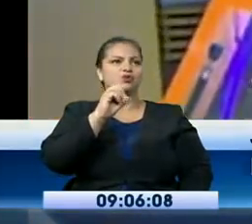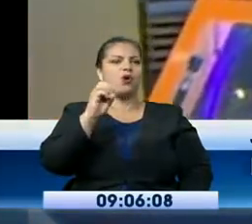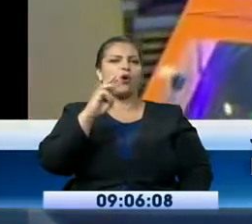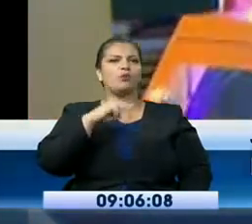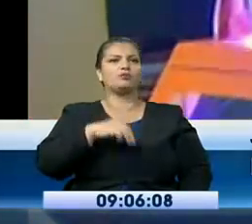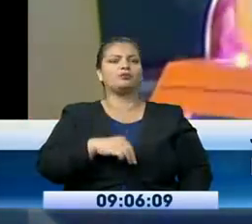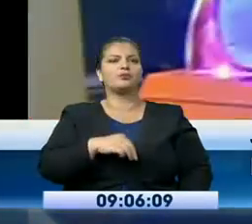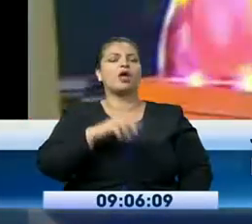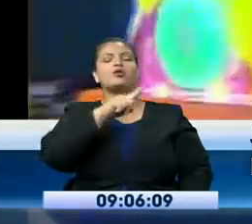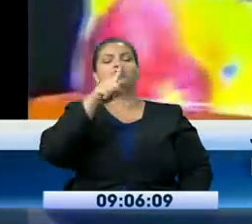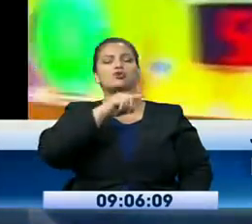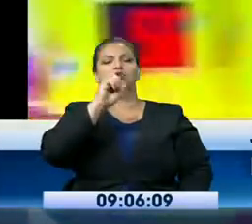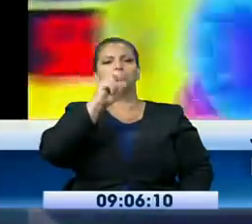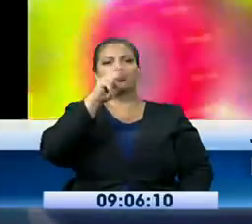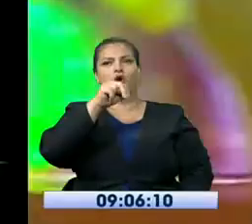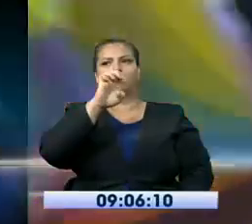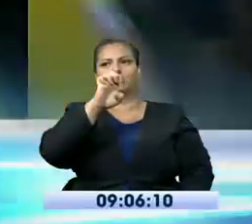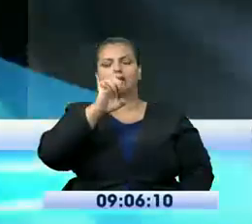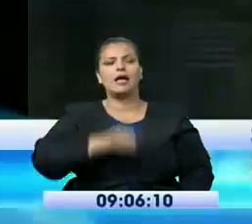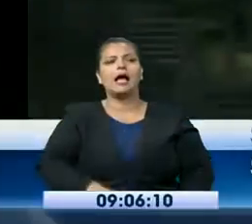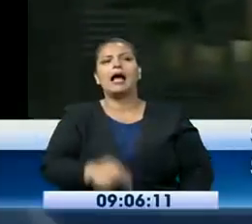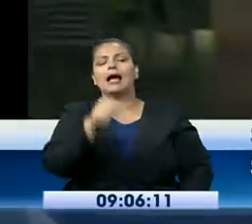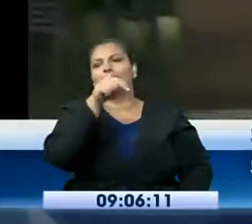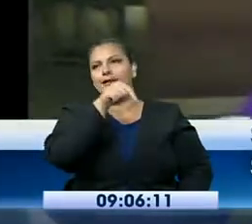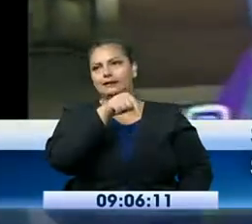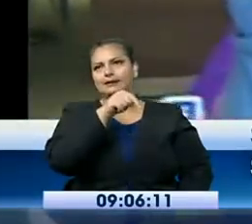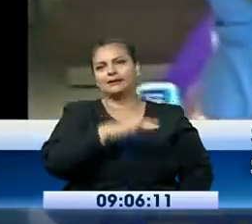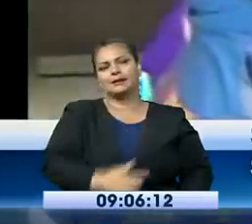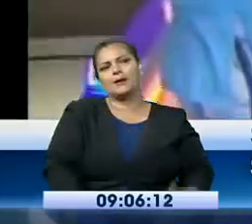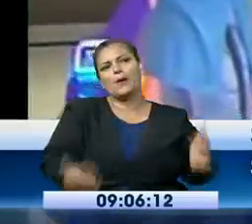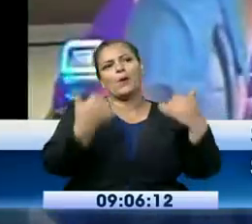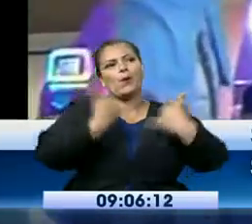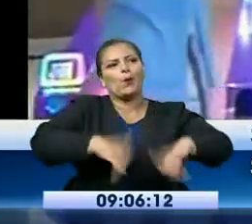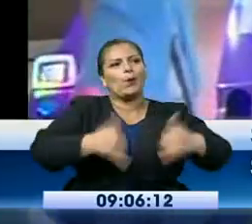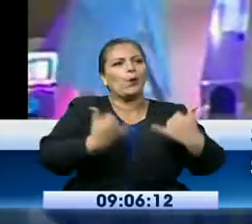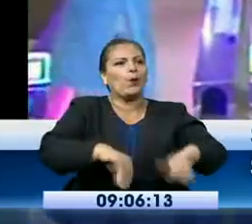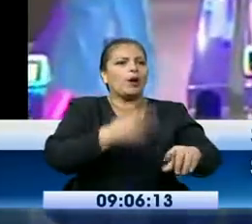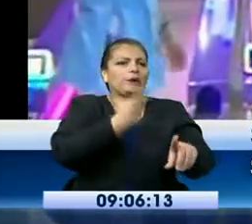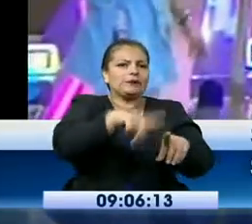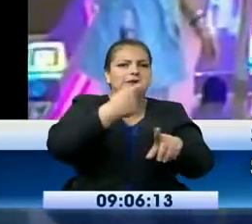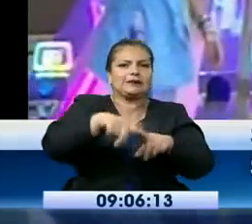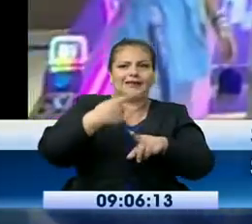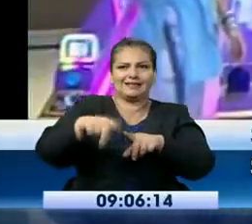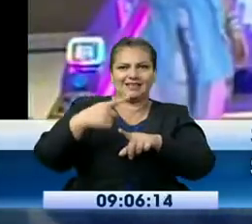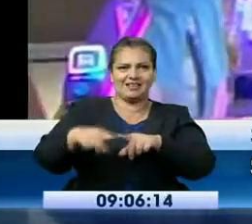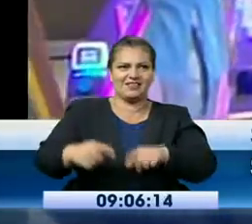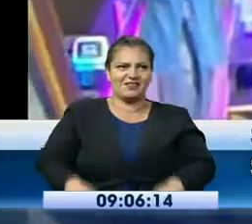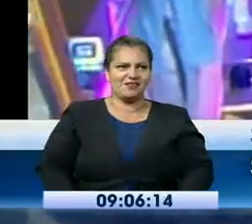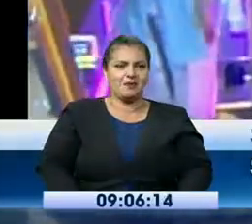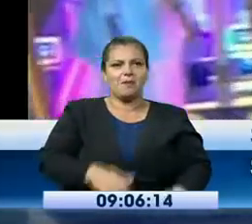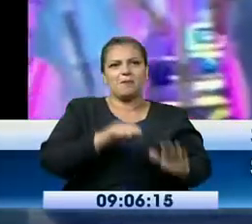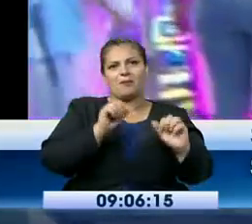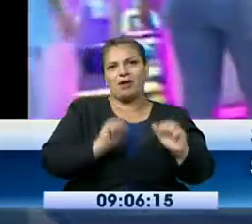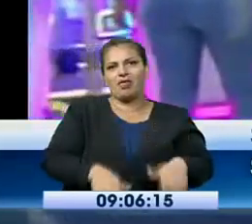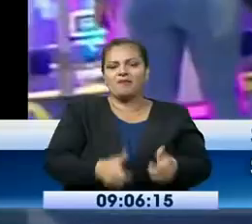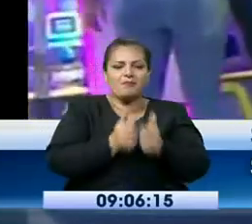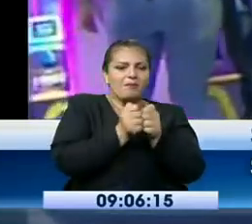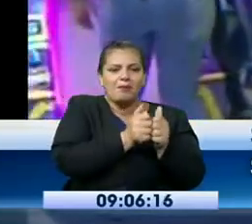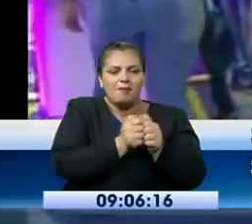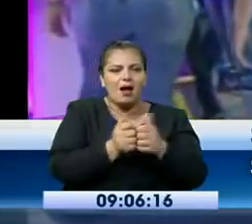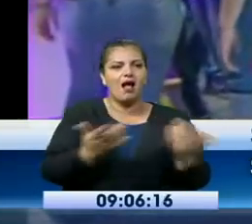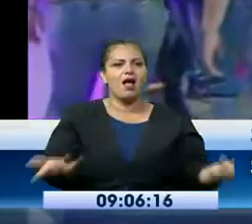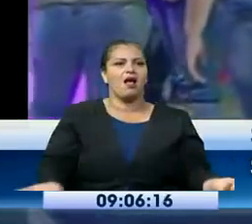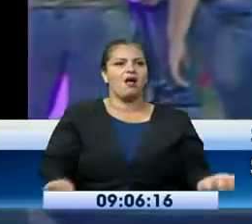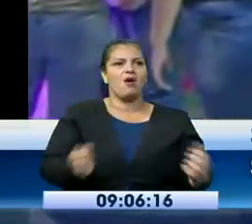tipo trencitos son juegos un poquito más más fuertes digamos que el tema del